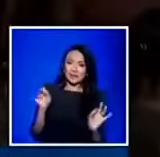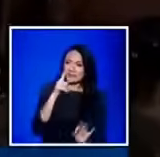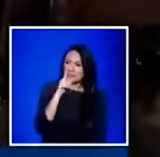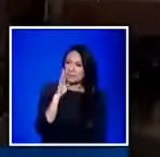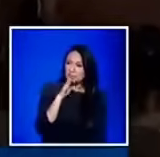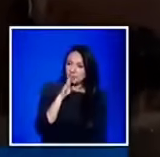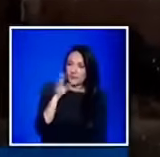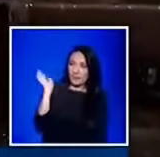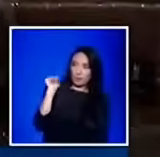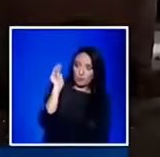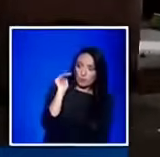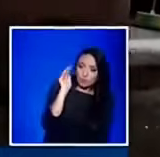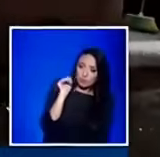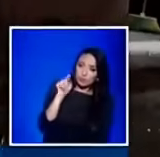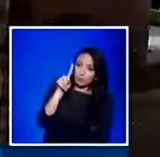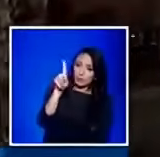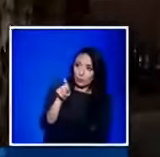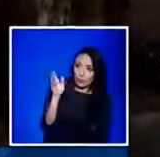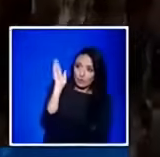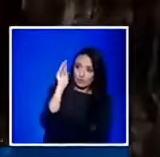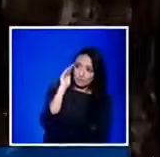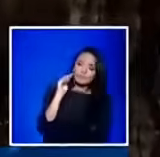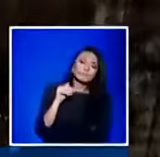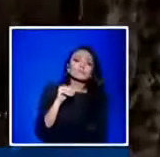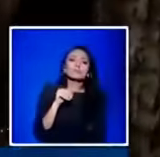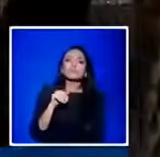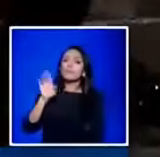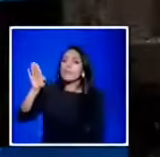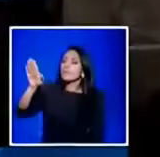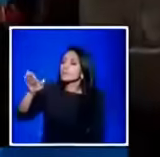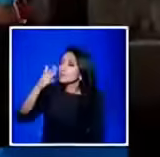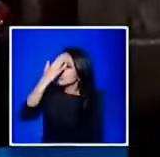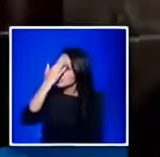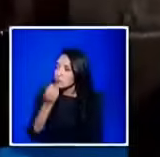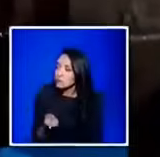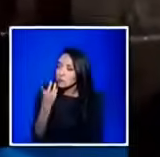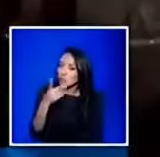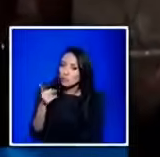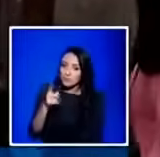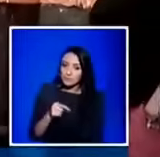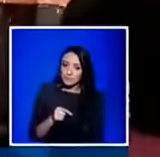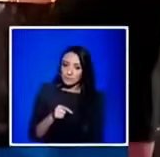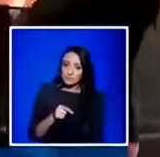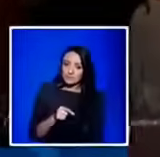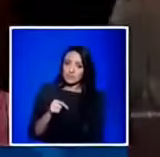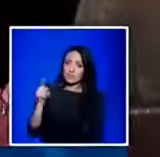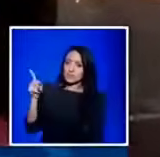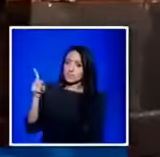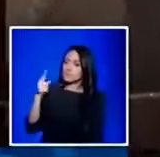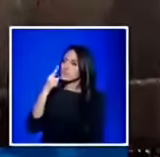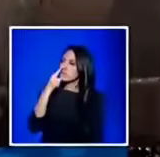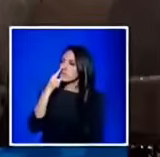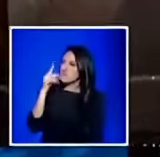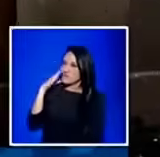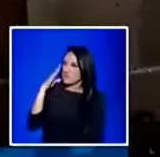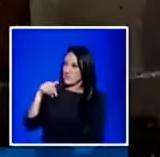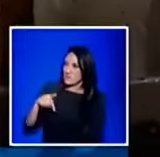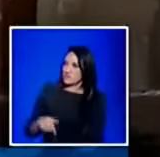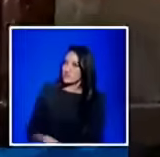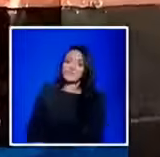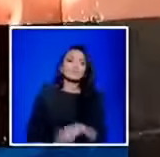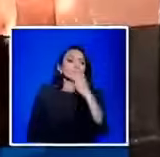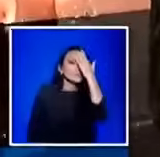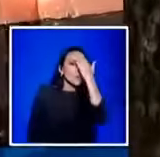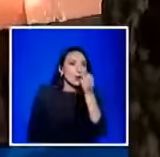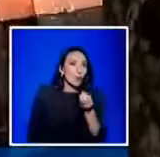insoportable. Acerquémonos un poquito para preguntarle. Todos los días hace la limpieza y el olor es pan de todos los días. Muy buenos días, sí, vecino. Esto, muy